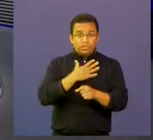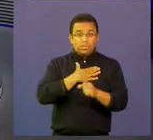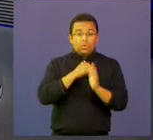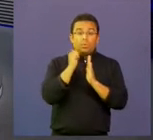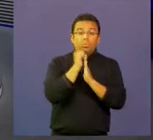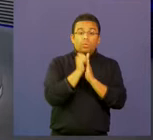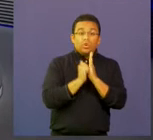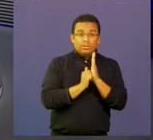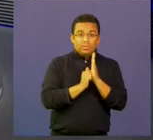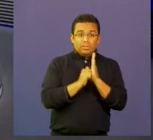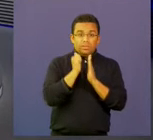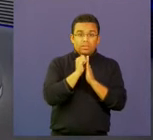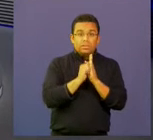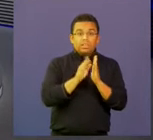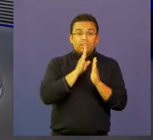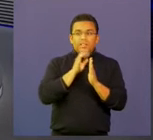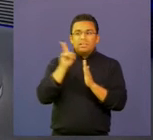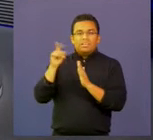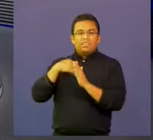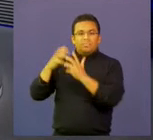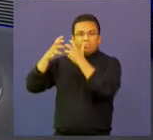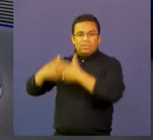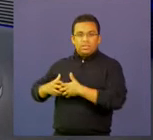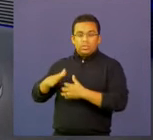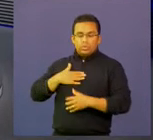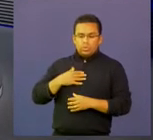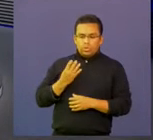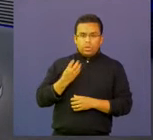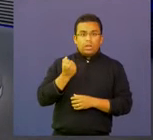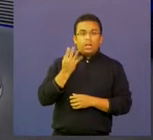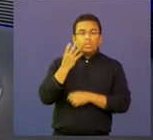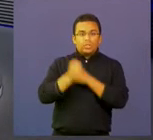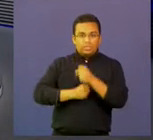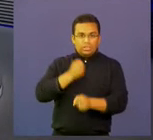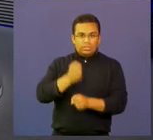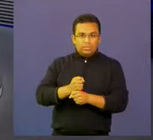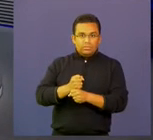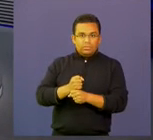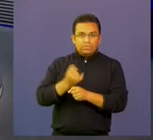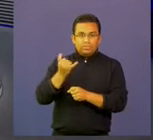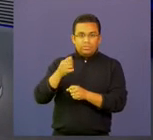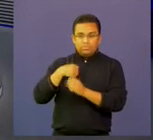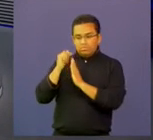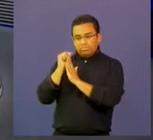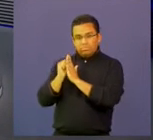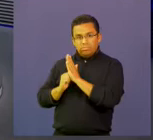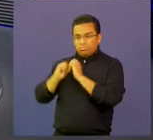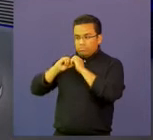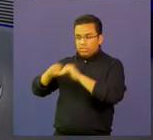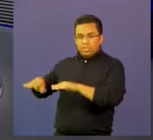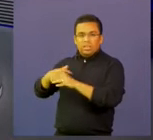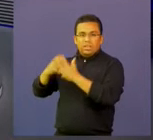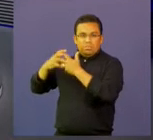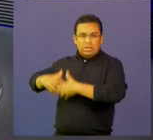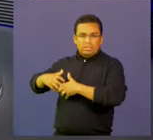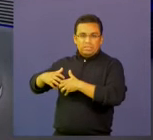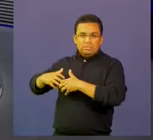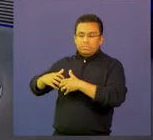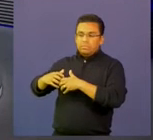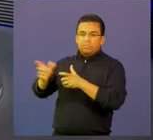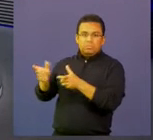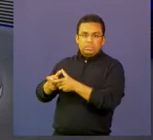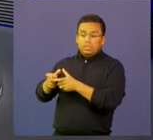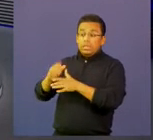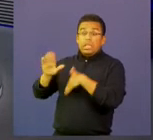software para compañías medianas, o sea, 14 años. Ya estaba haciendo software para compañías medianas. Luego creé